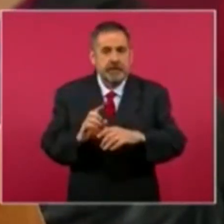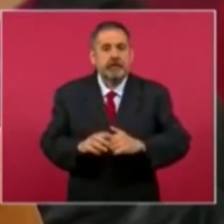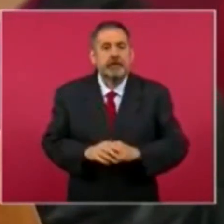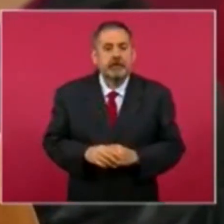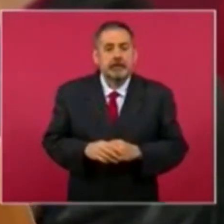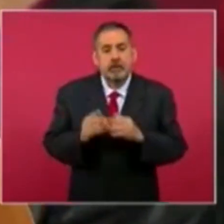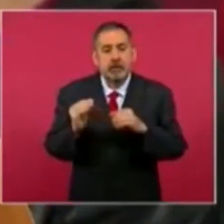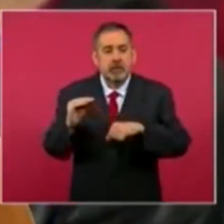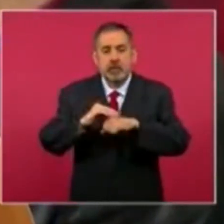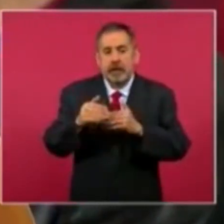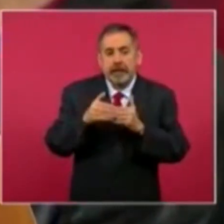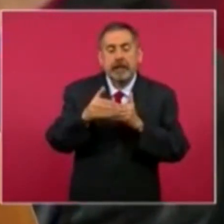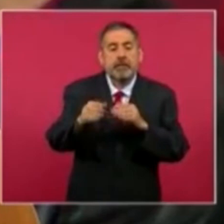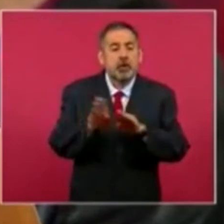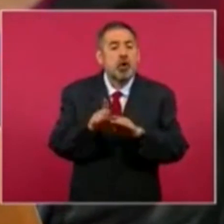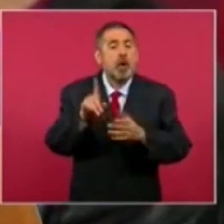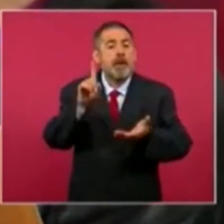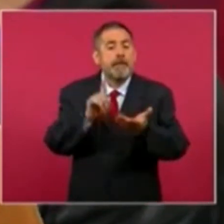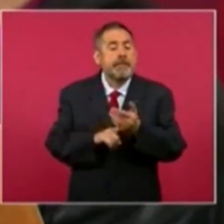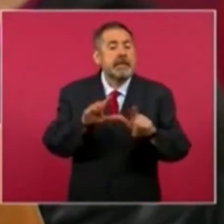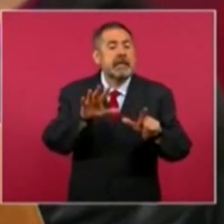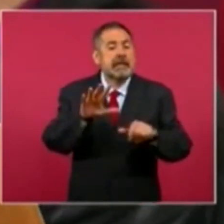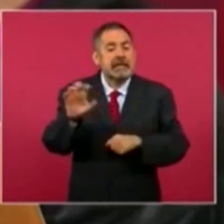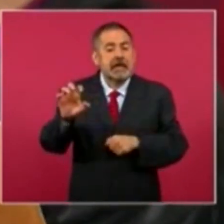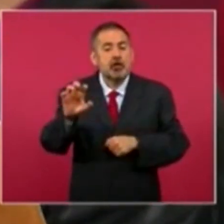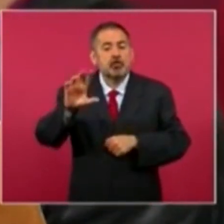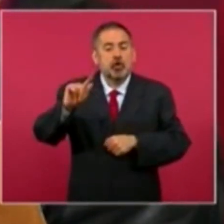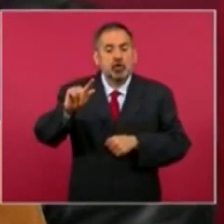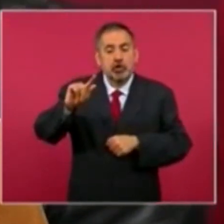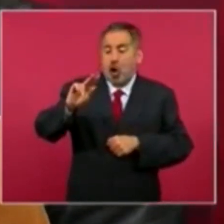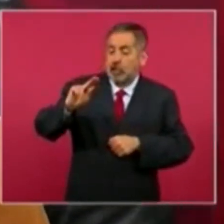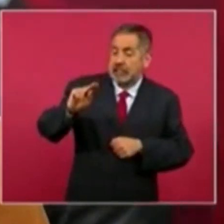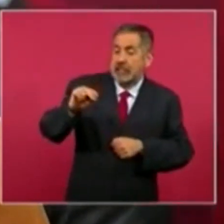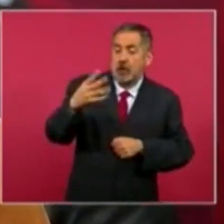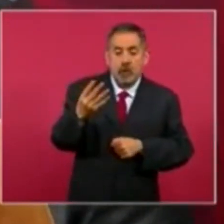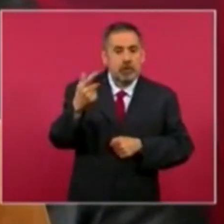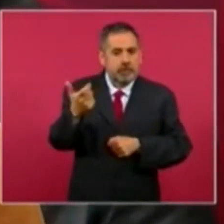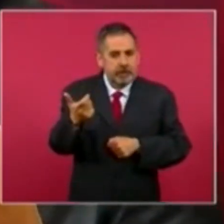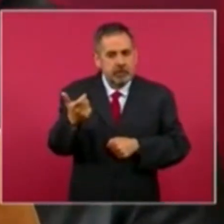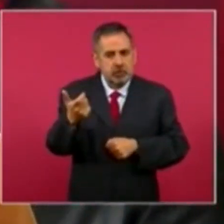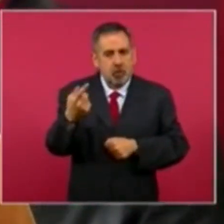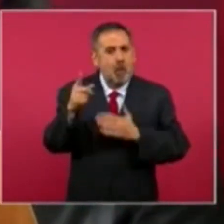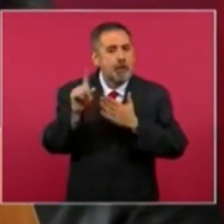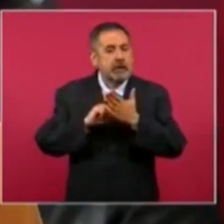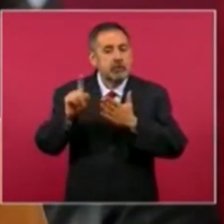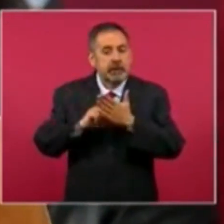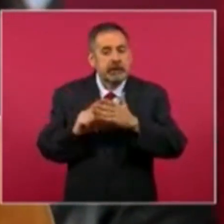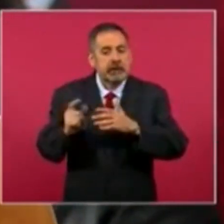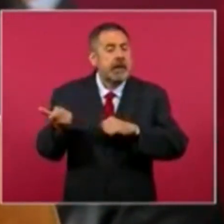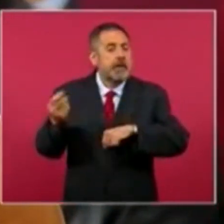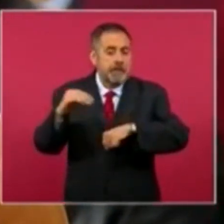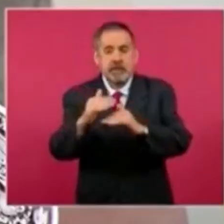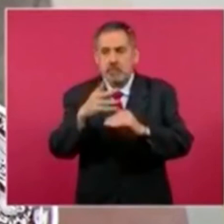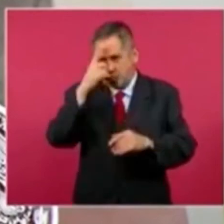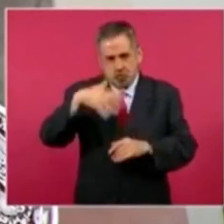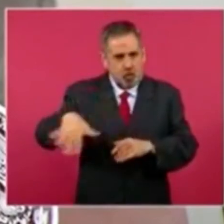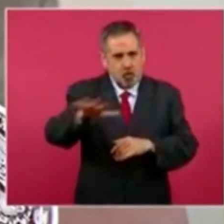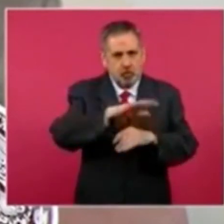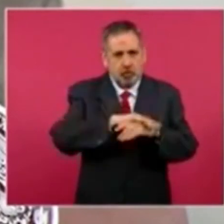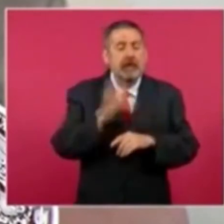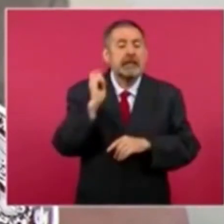Un incremento de mil 584 pesos mensuales adicionales.